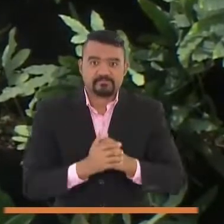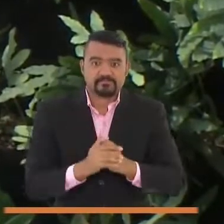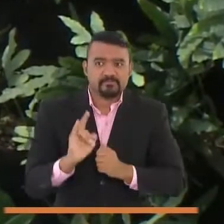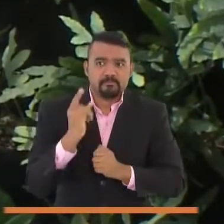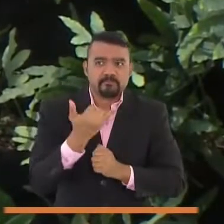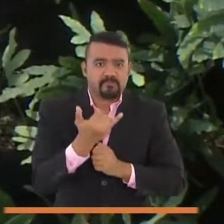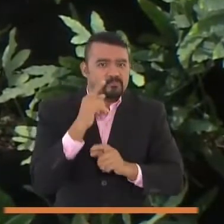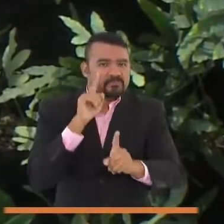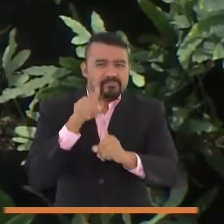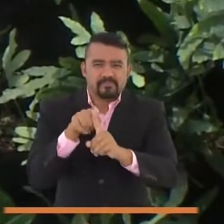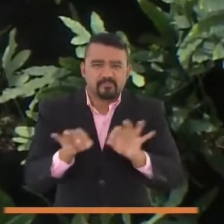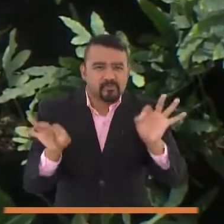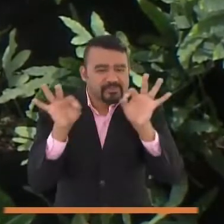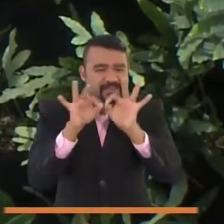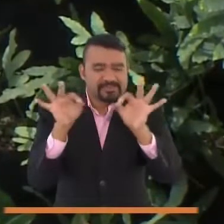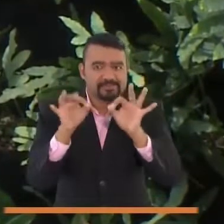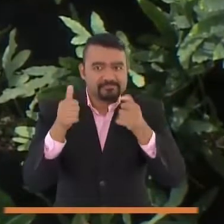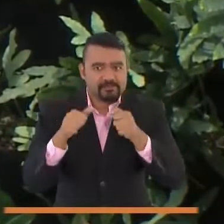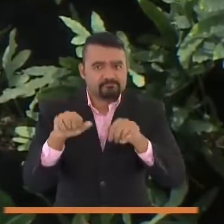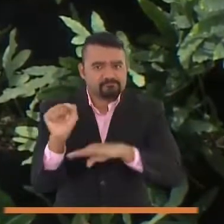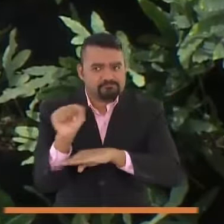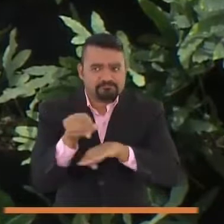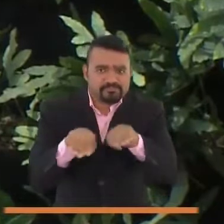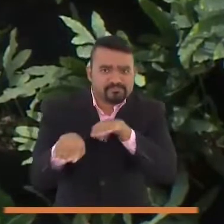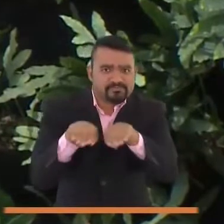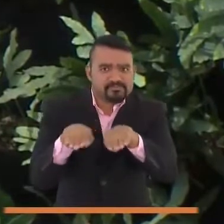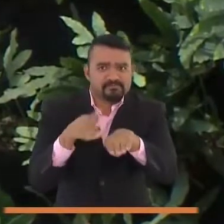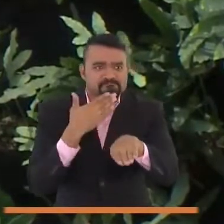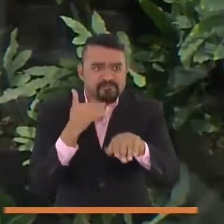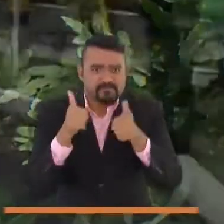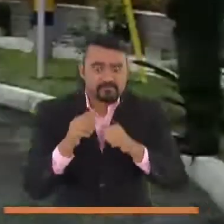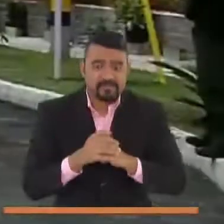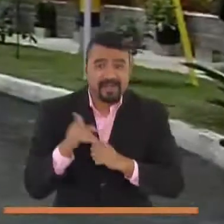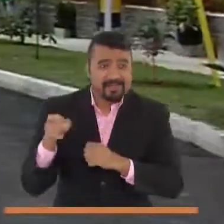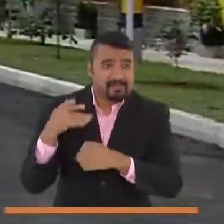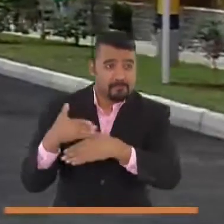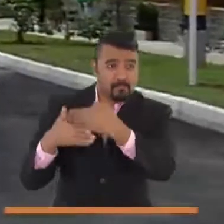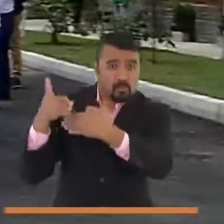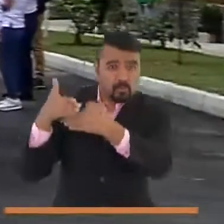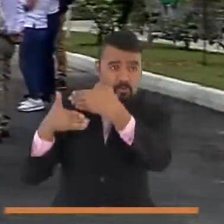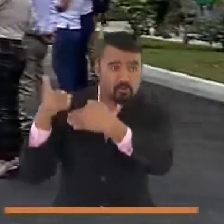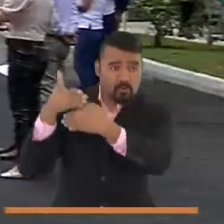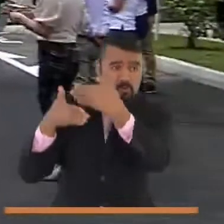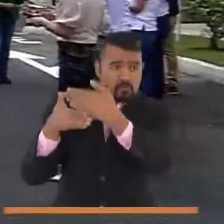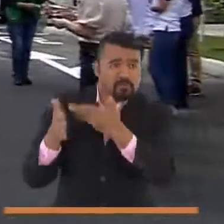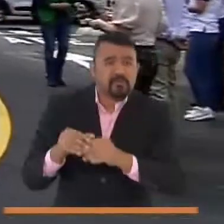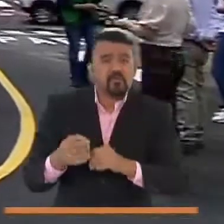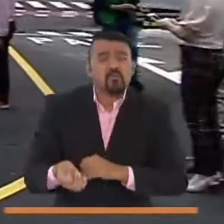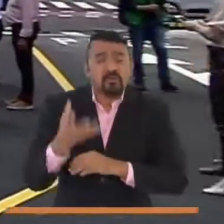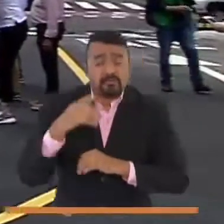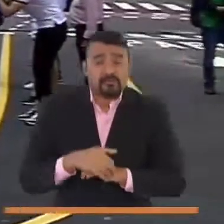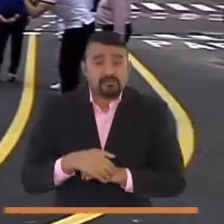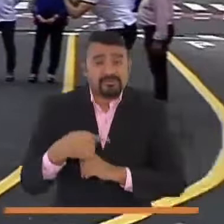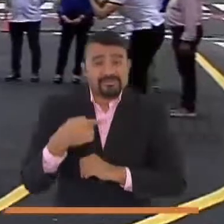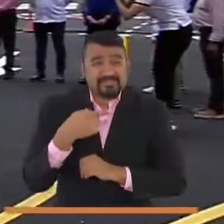para la movilidad segura. Y se logró intervenir un muro, son 112 metros